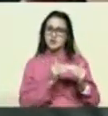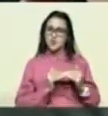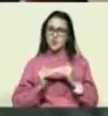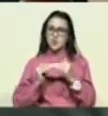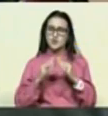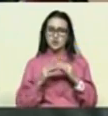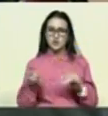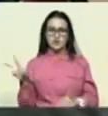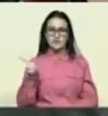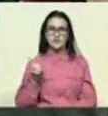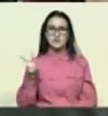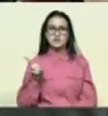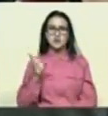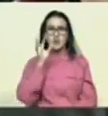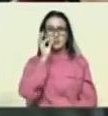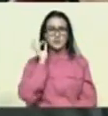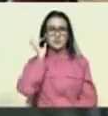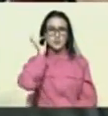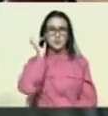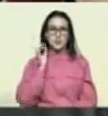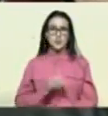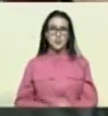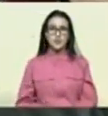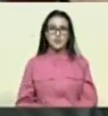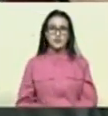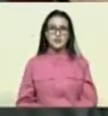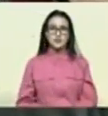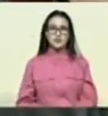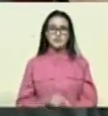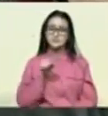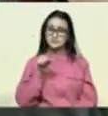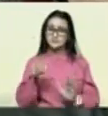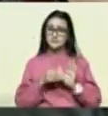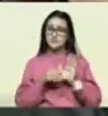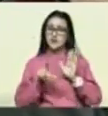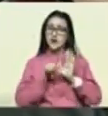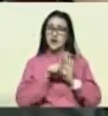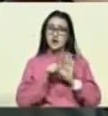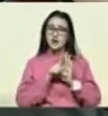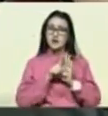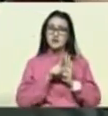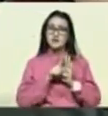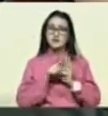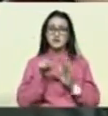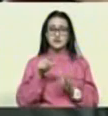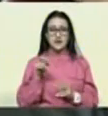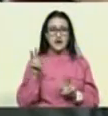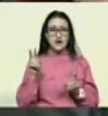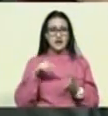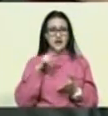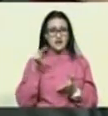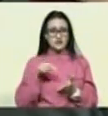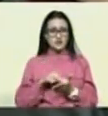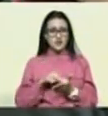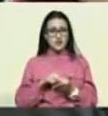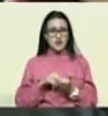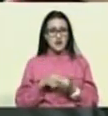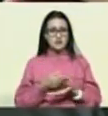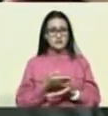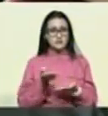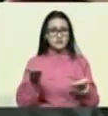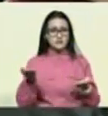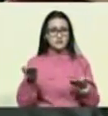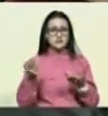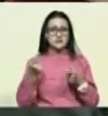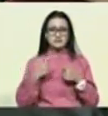todos los venezolanos y las venezolanas. Hemos dicho que con esta ley nuestra legislación nacional, bueno, se viste realmente de una